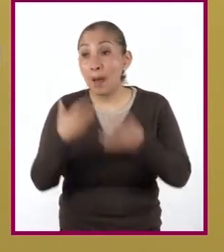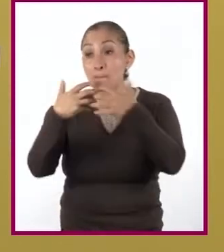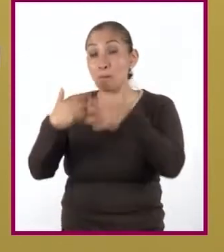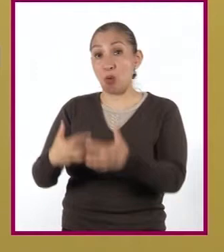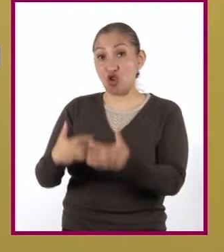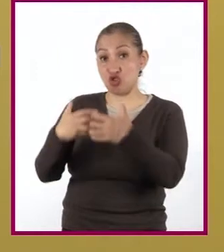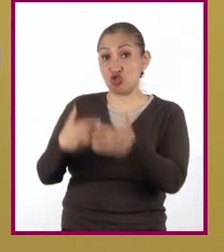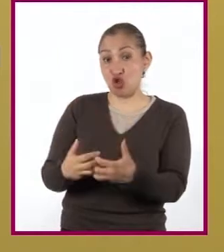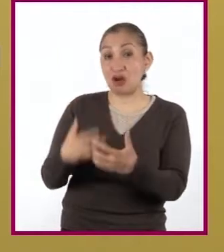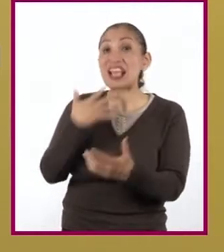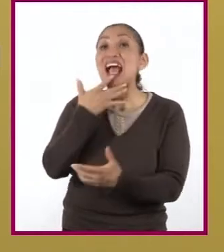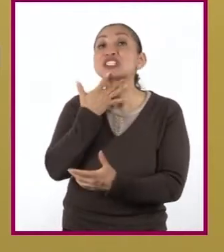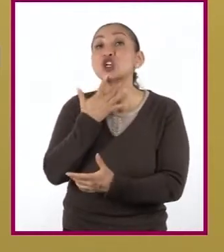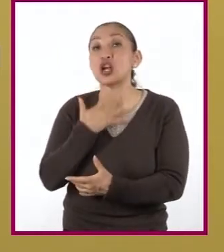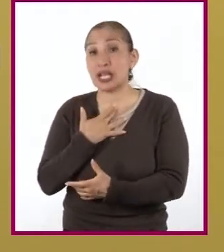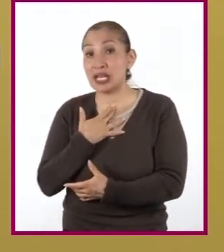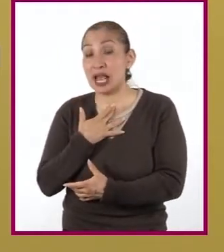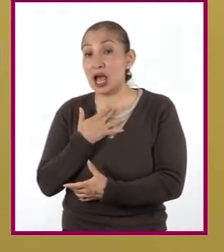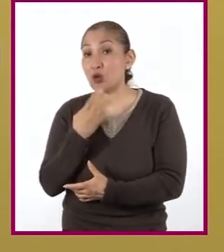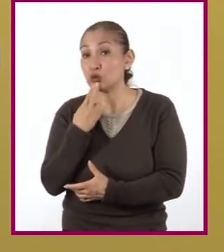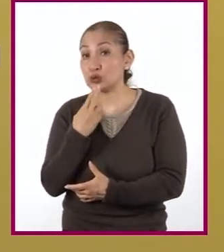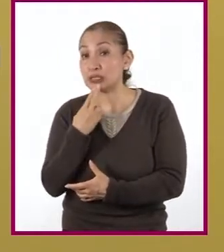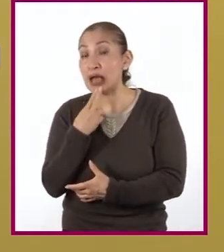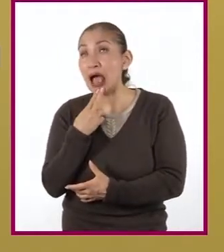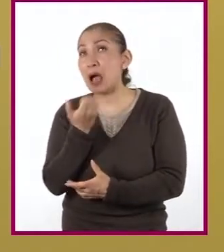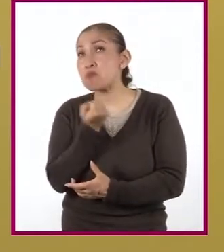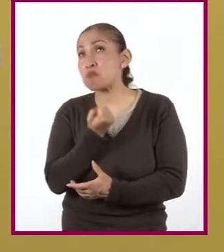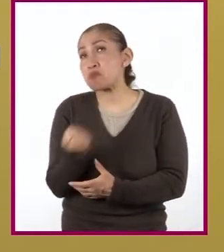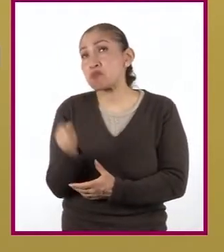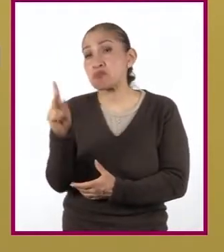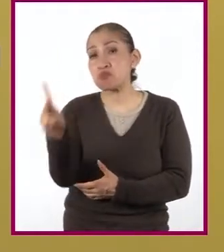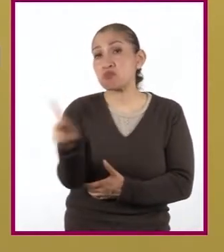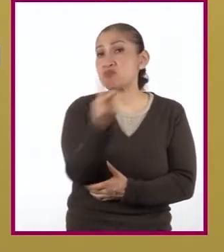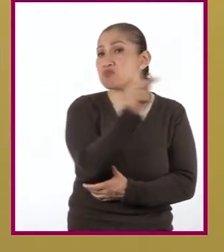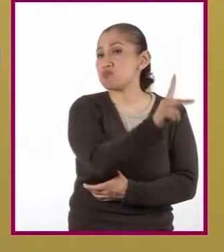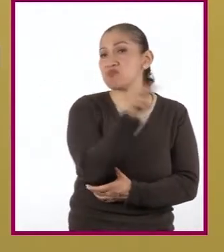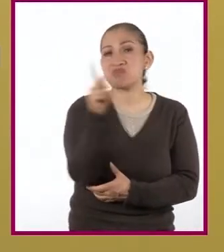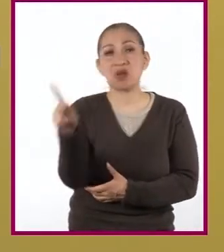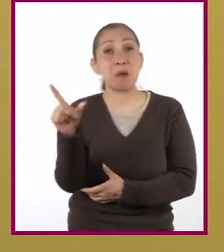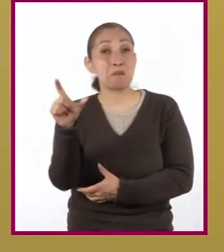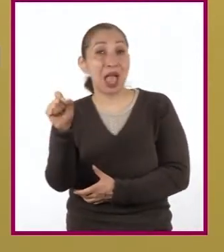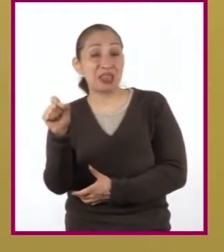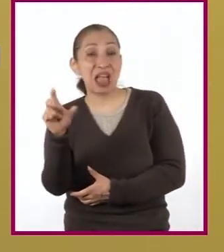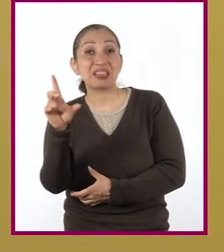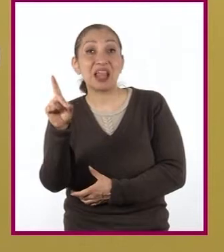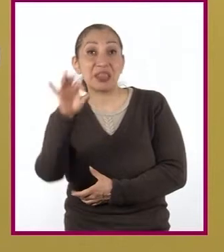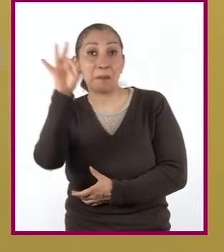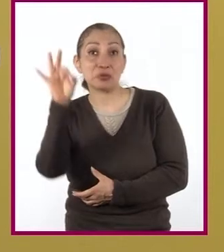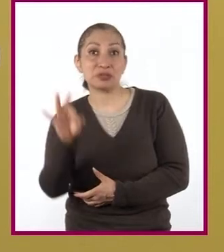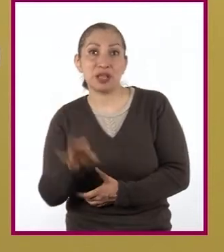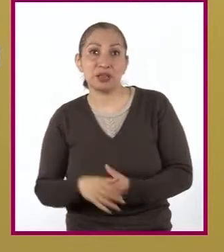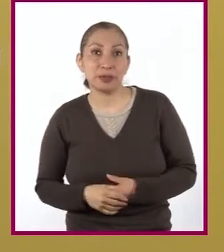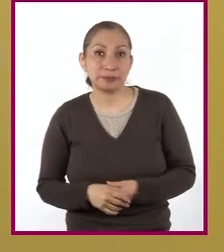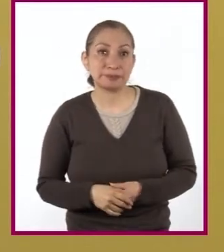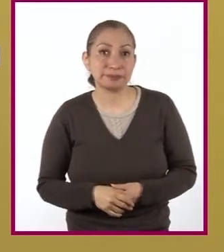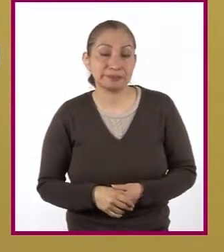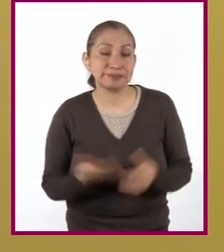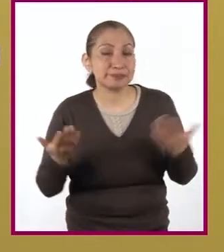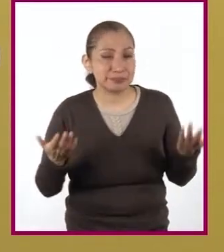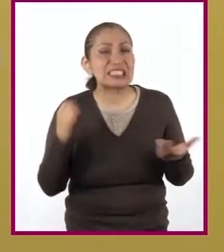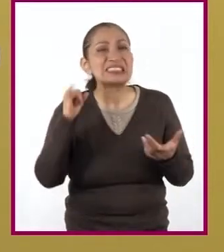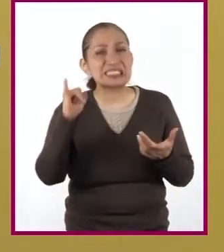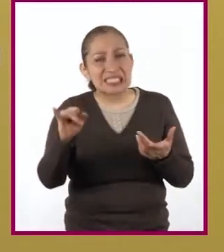motores de gasolina tienen una eficiencia muy similar, entre el 20 y 30%. Aunque